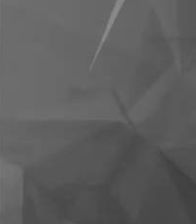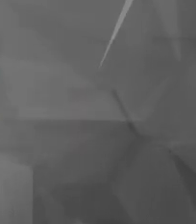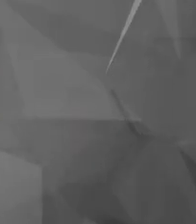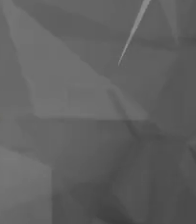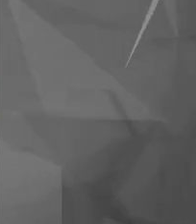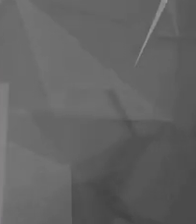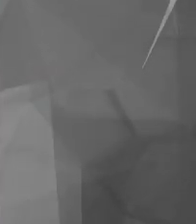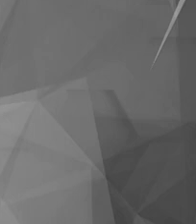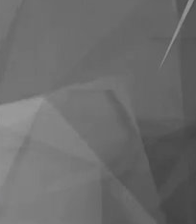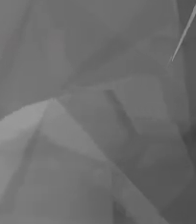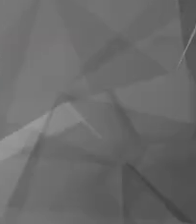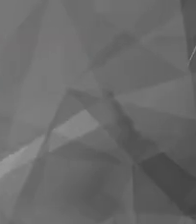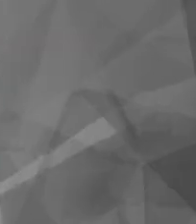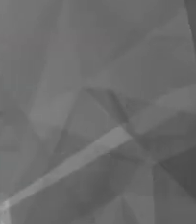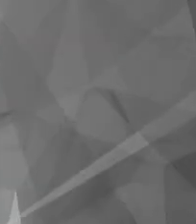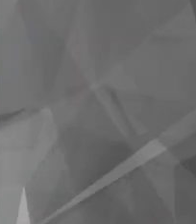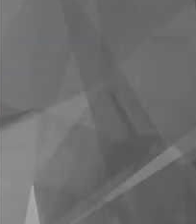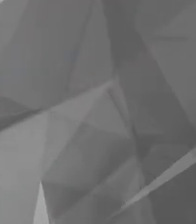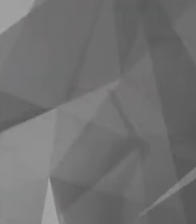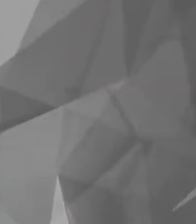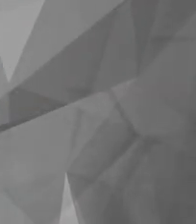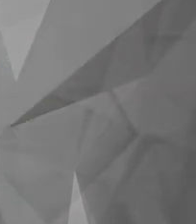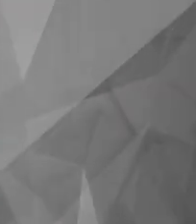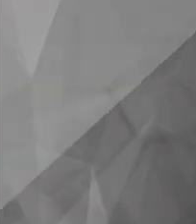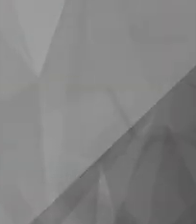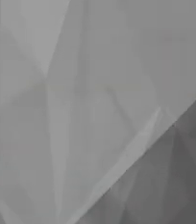¡Gracias! ¡Gracias!